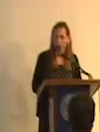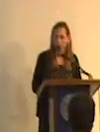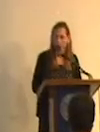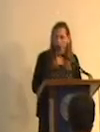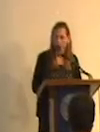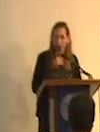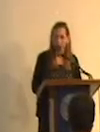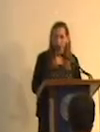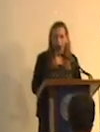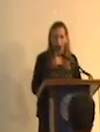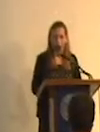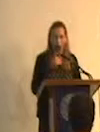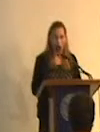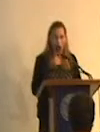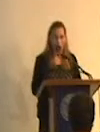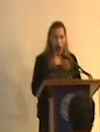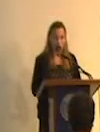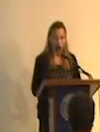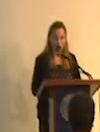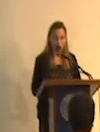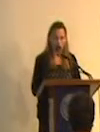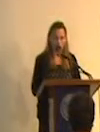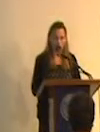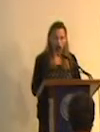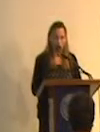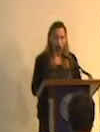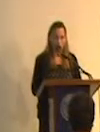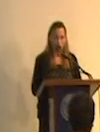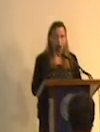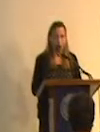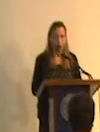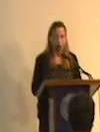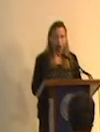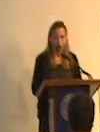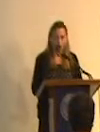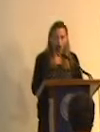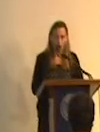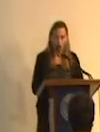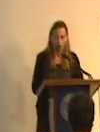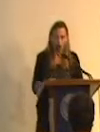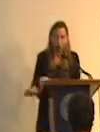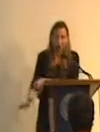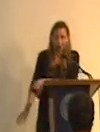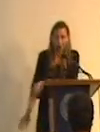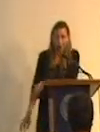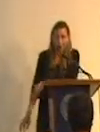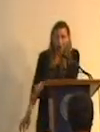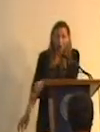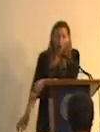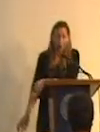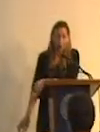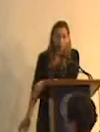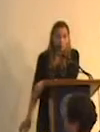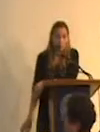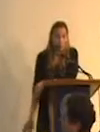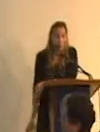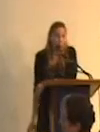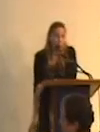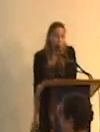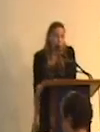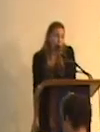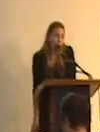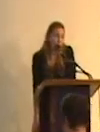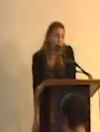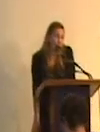Bueno, entonces ahí estamos mirando que efectivamente se puede estar cumpliendo en ese sentido ese derecho a la